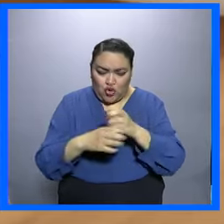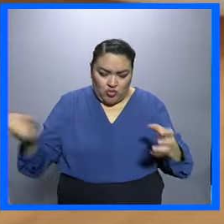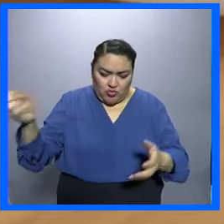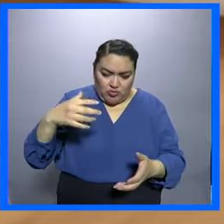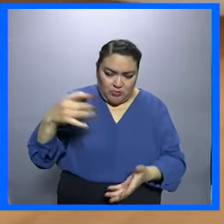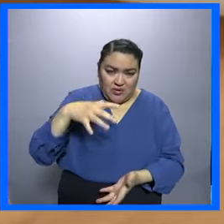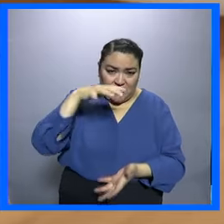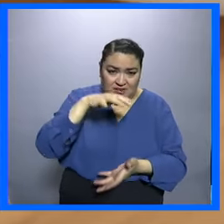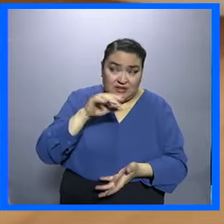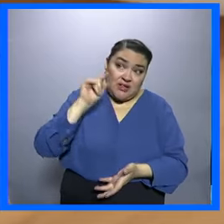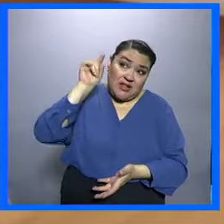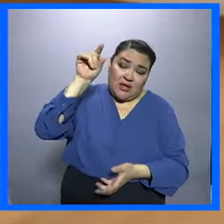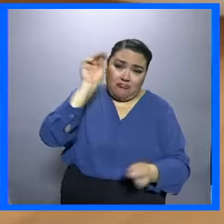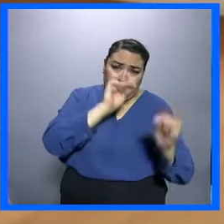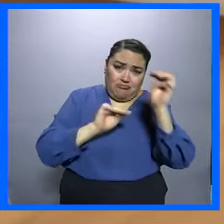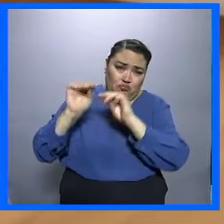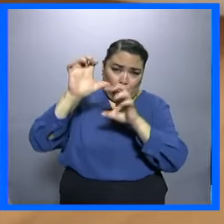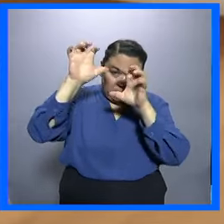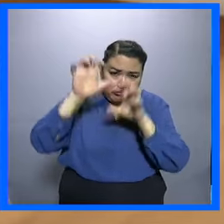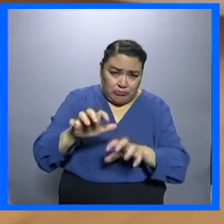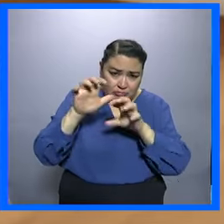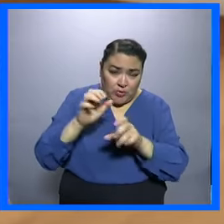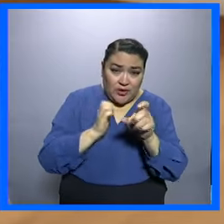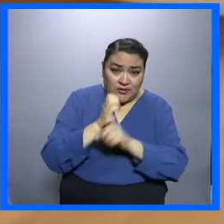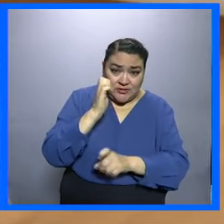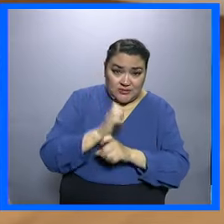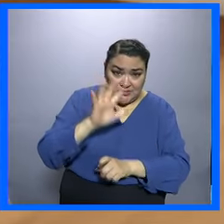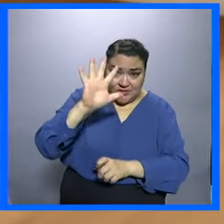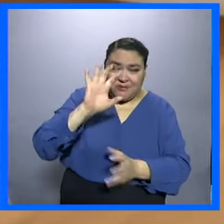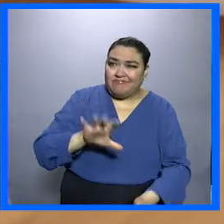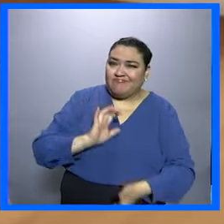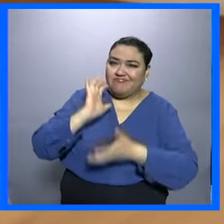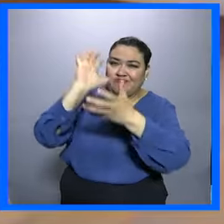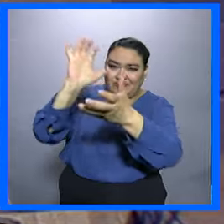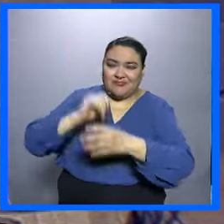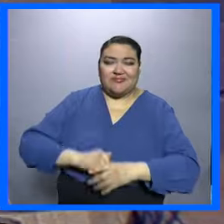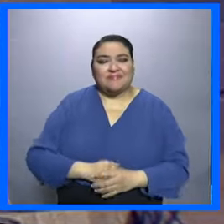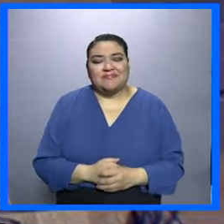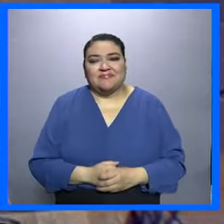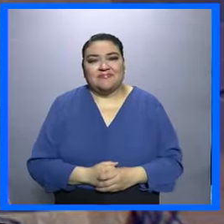población afectada por las fuertes lluvias en 5 entidades del país.